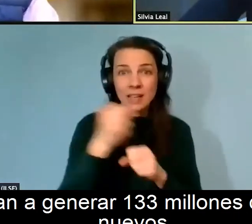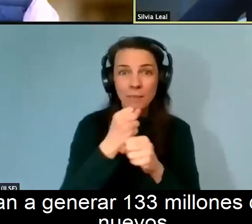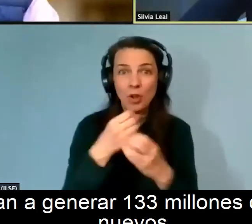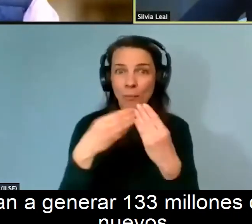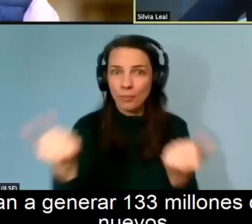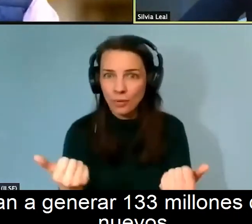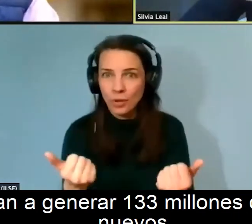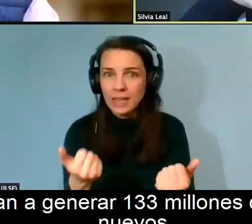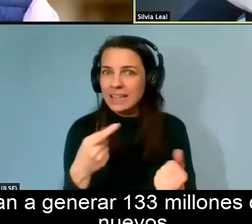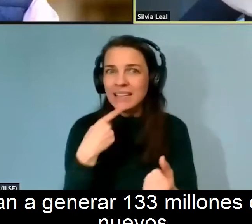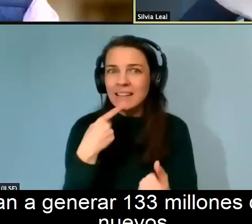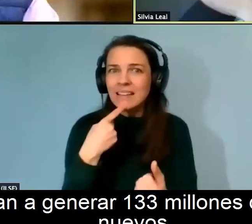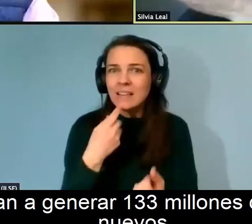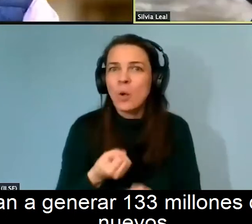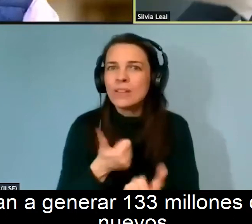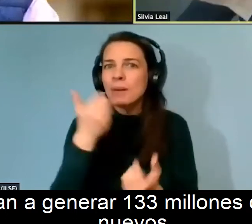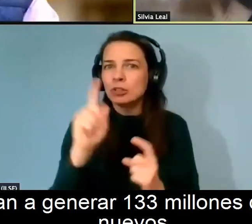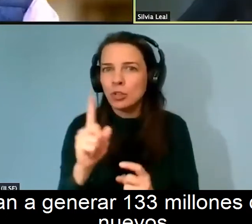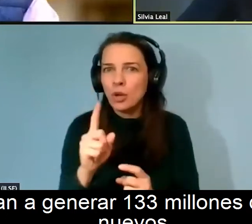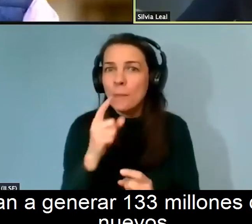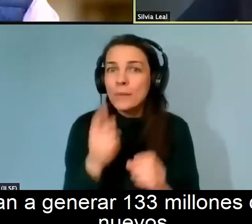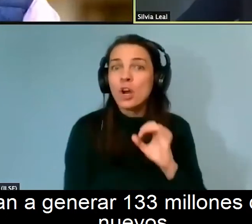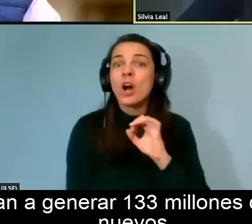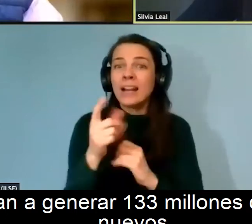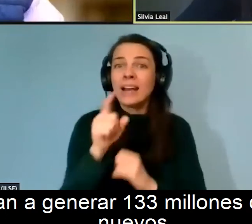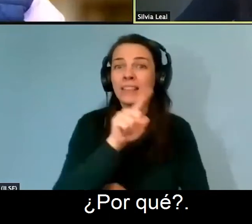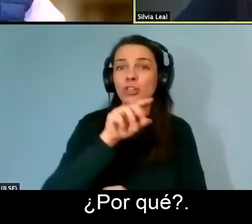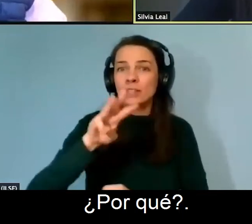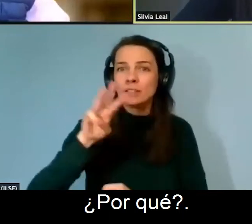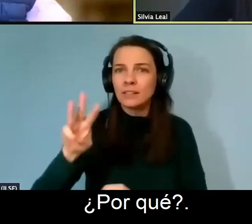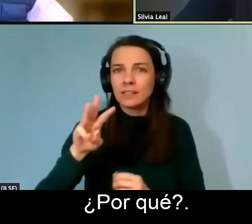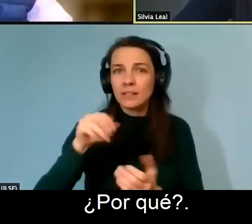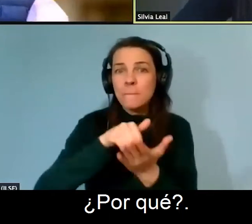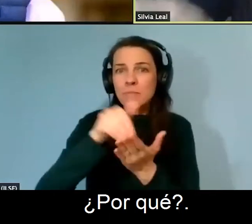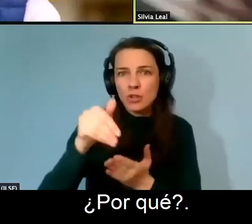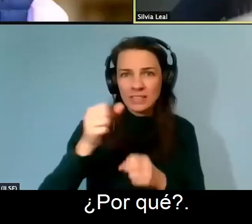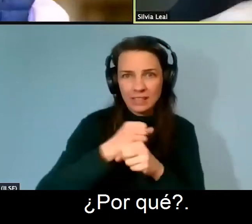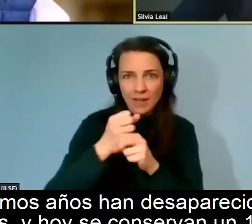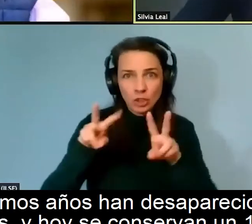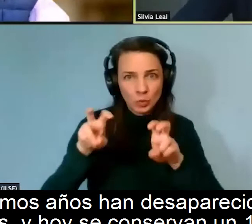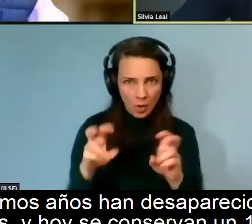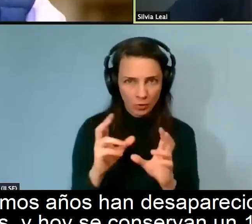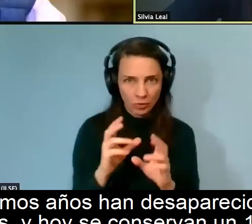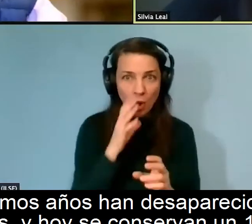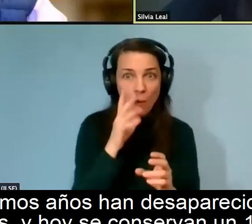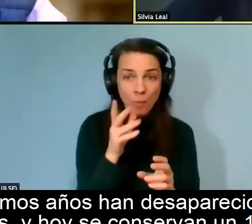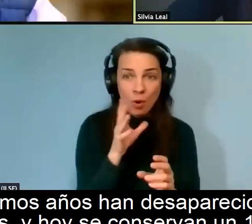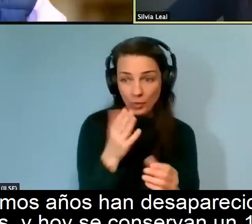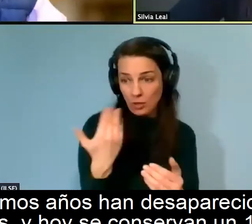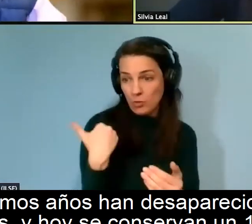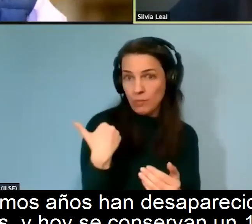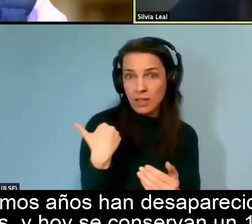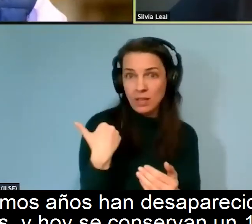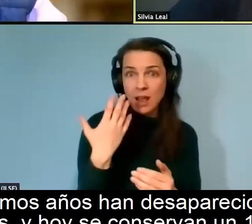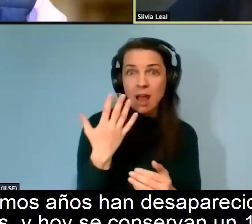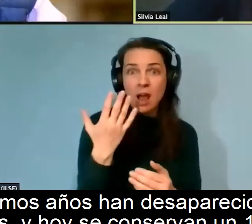generar 133. ¿Por qué? 133 millones de puestos de trabajo nuevos. ¿Por qué? Pues porque estos últimos años han